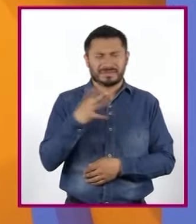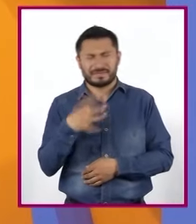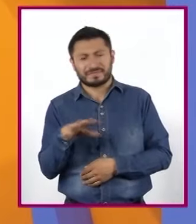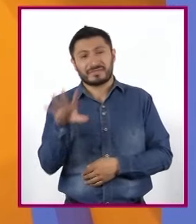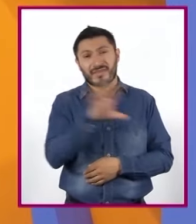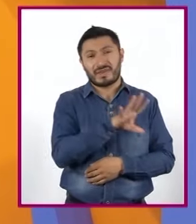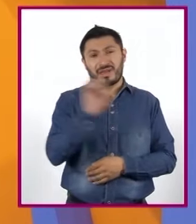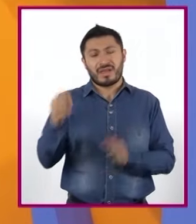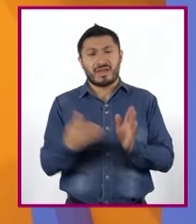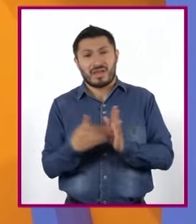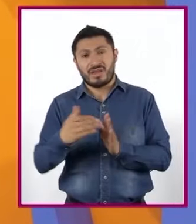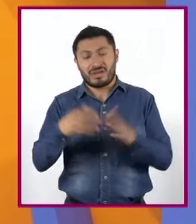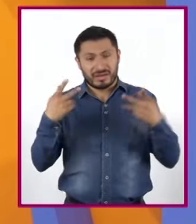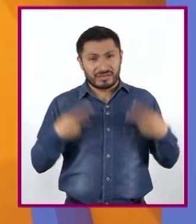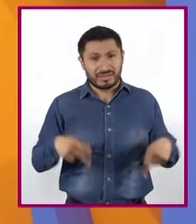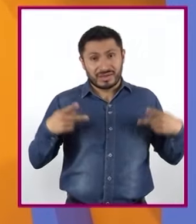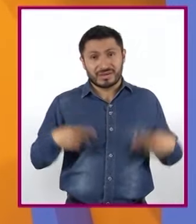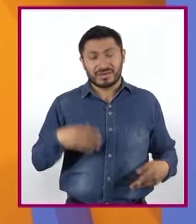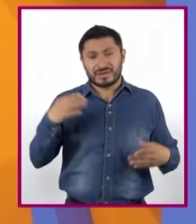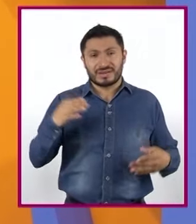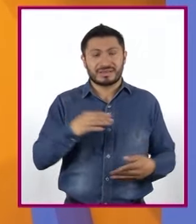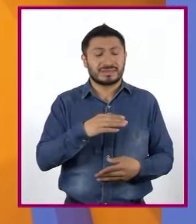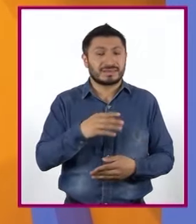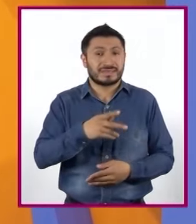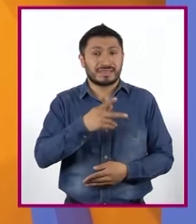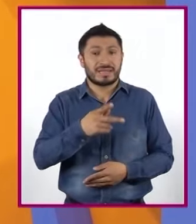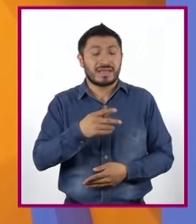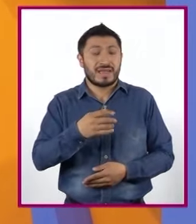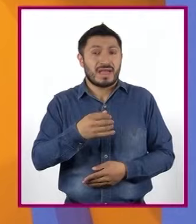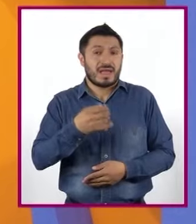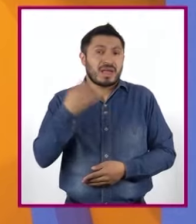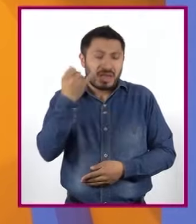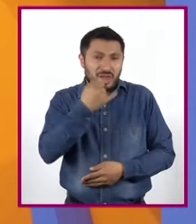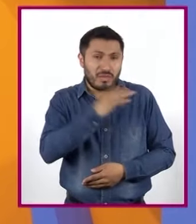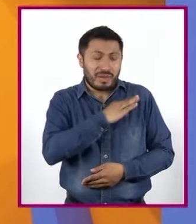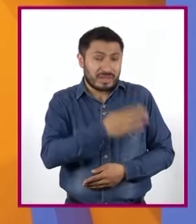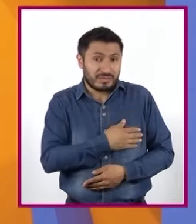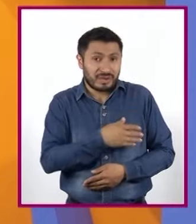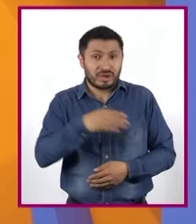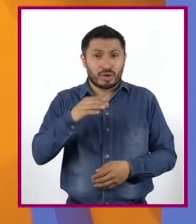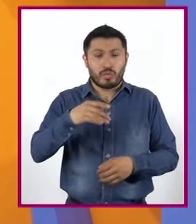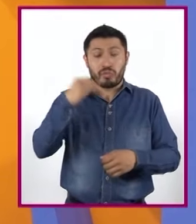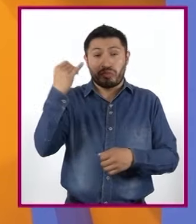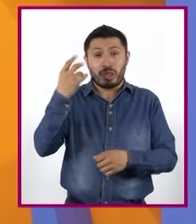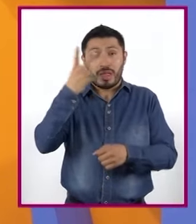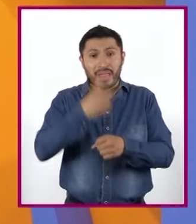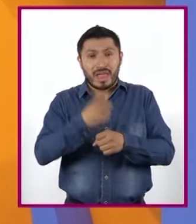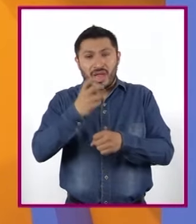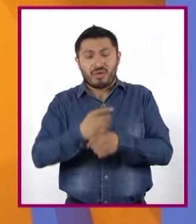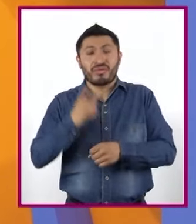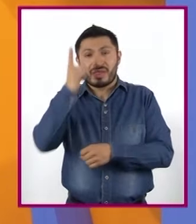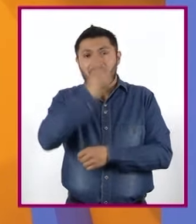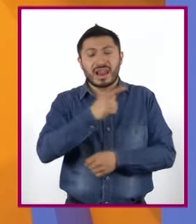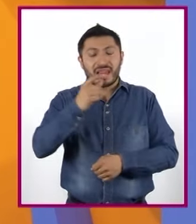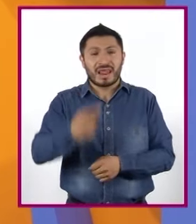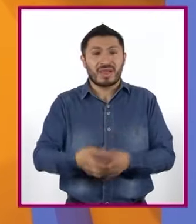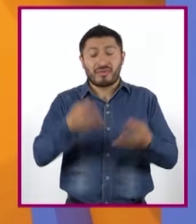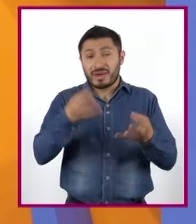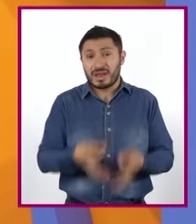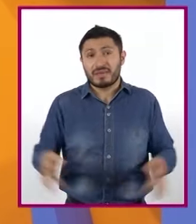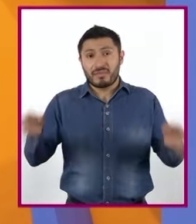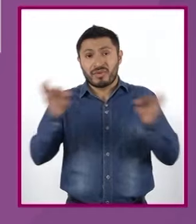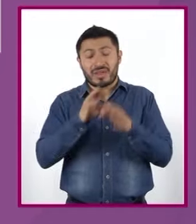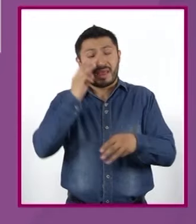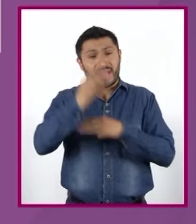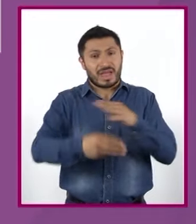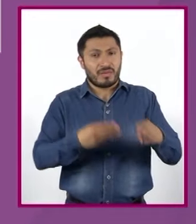millones de hispanohablantes nativos, lo que convierte al español en la segunda lengua materna del mundo por número de